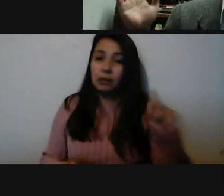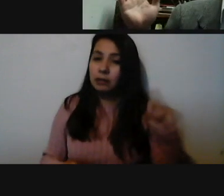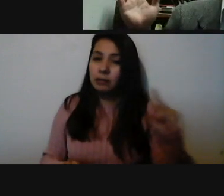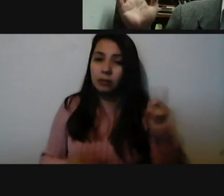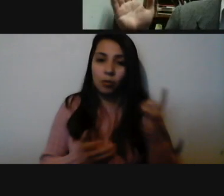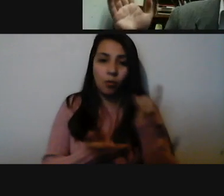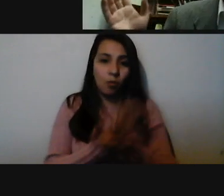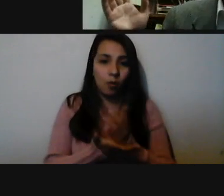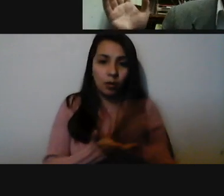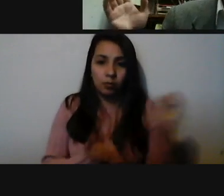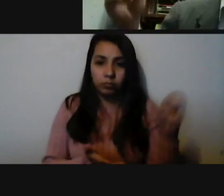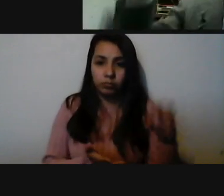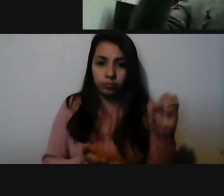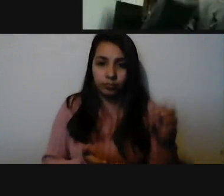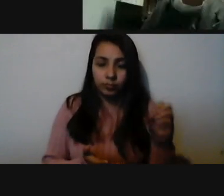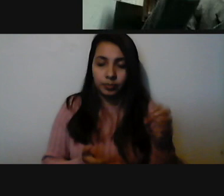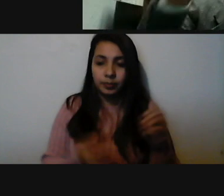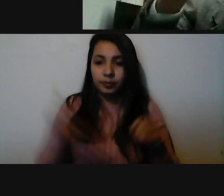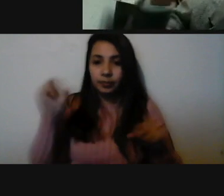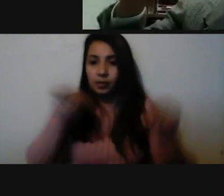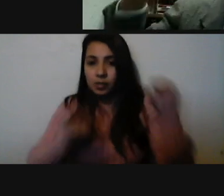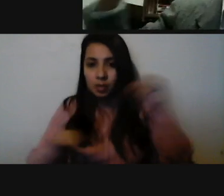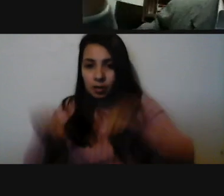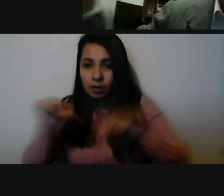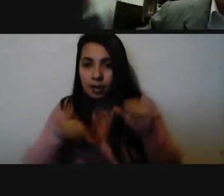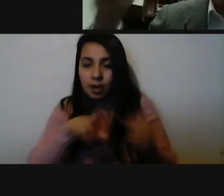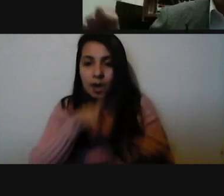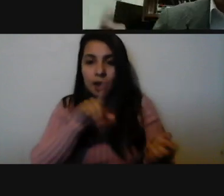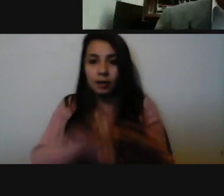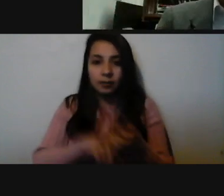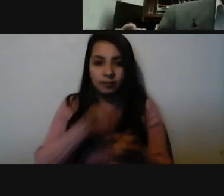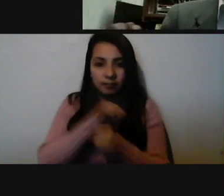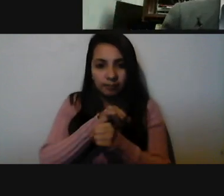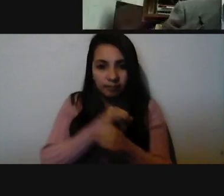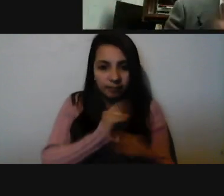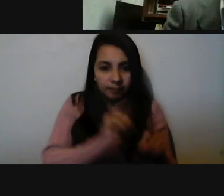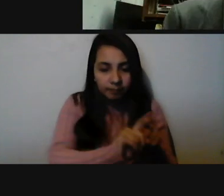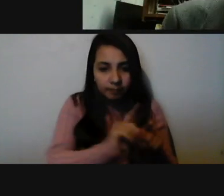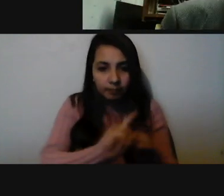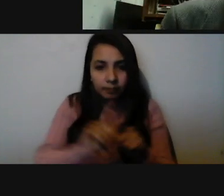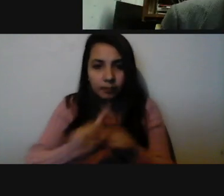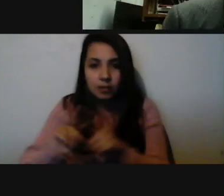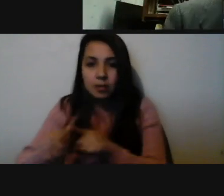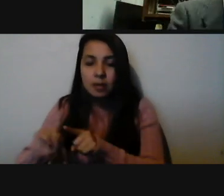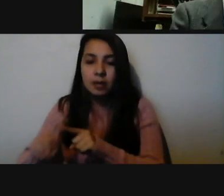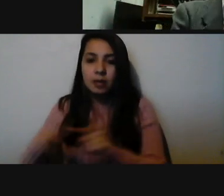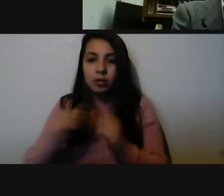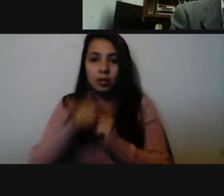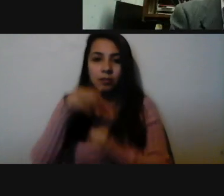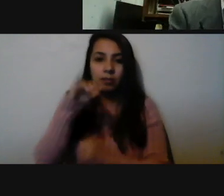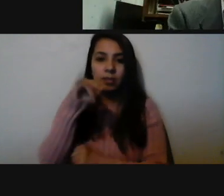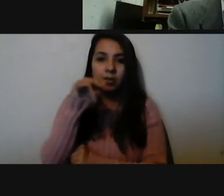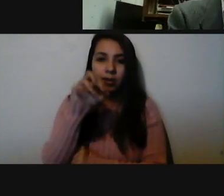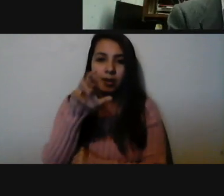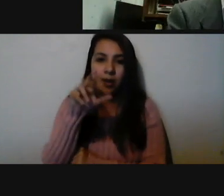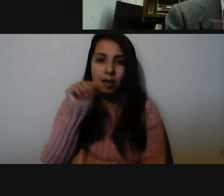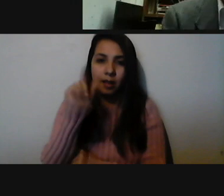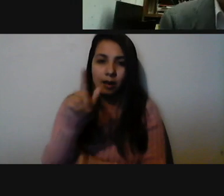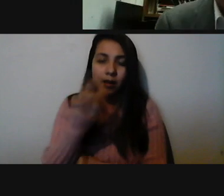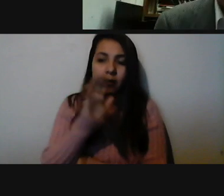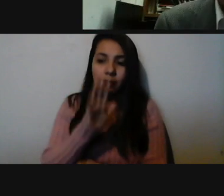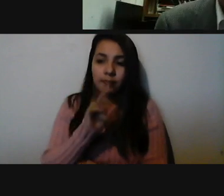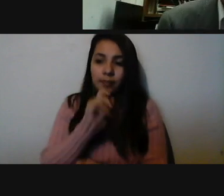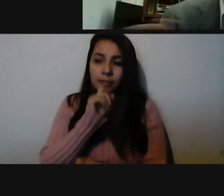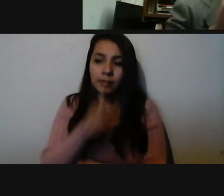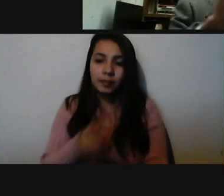cantidad de unidades, y luego tenemos una que es derecha, derecha, derecha, derecha. En el laboratorio estamos intentando hacer como